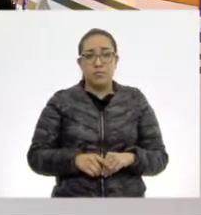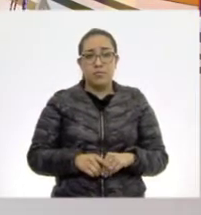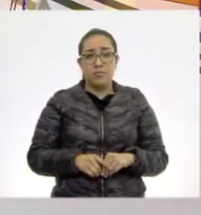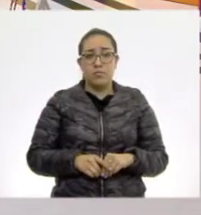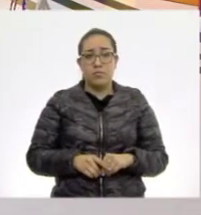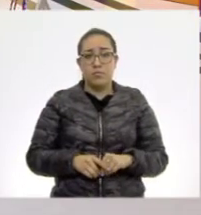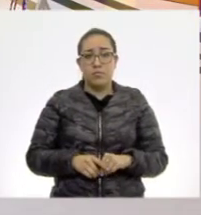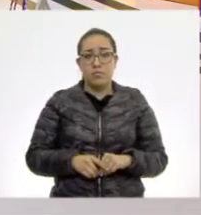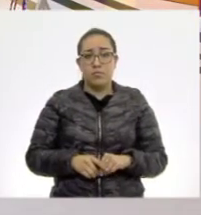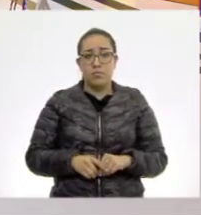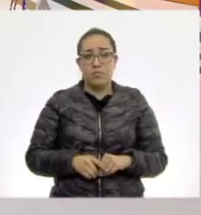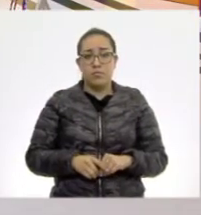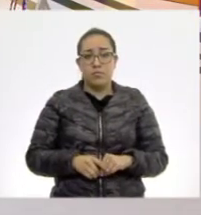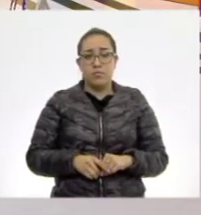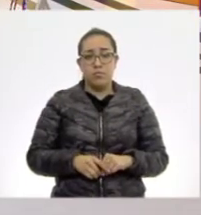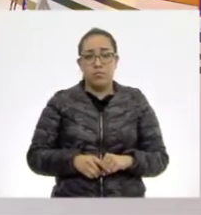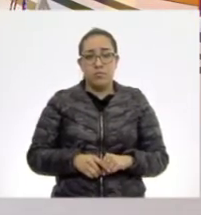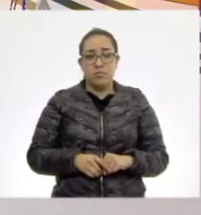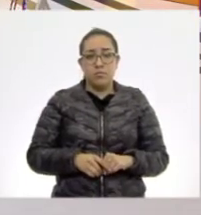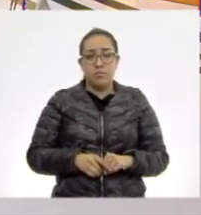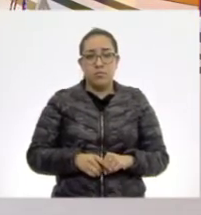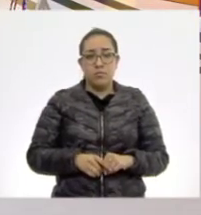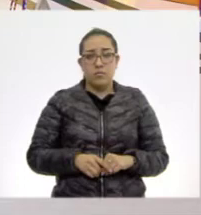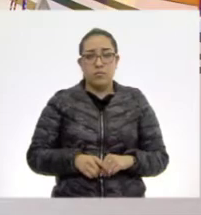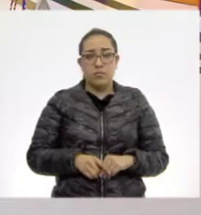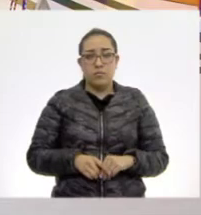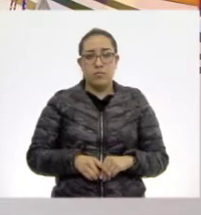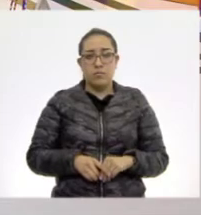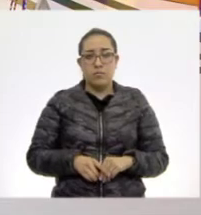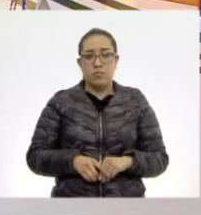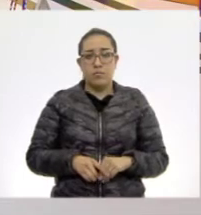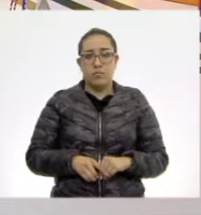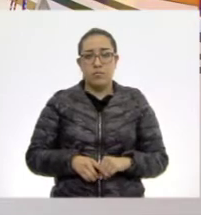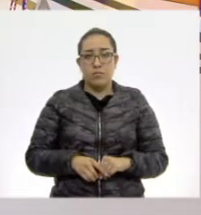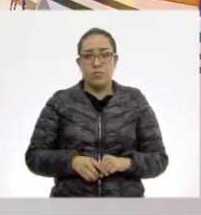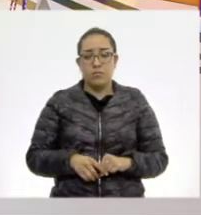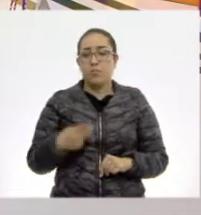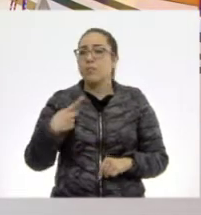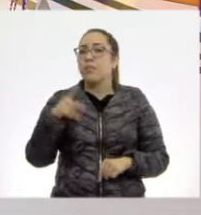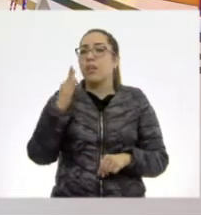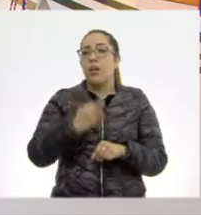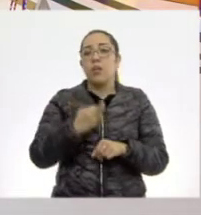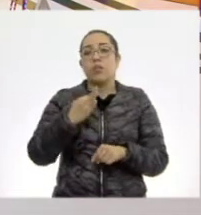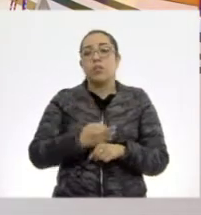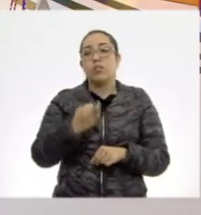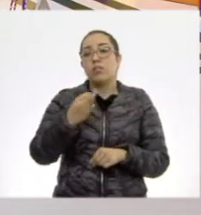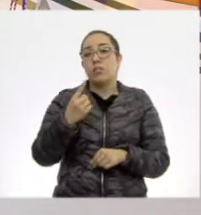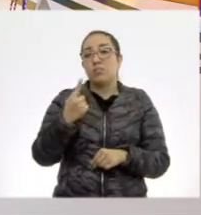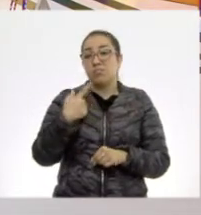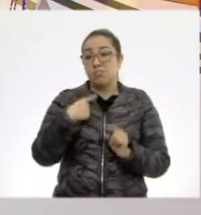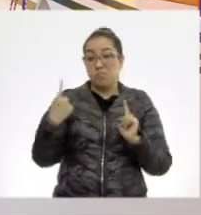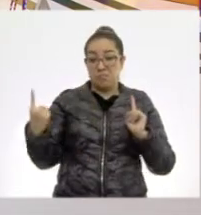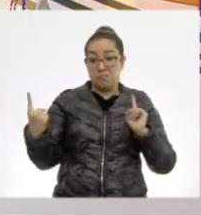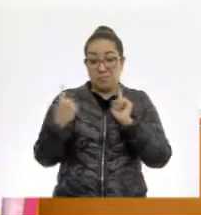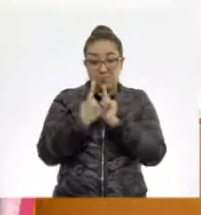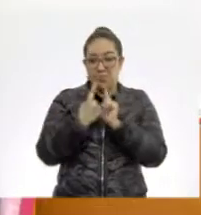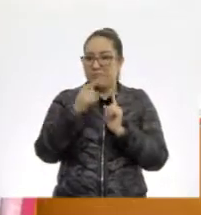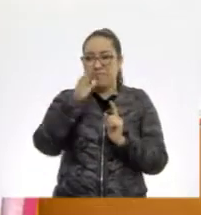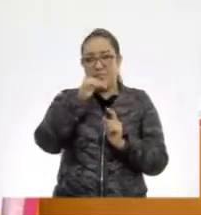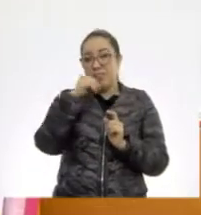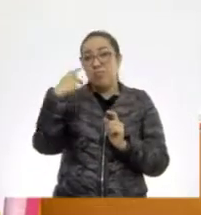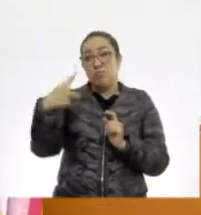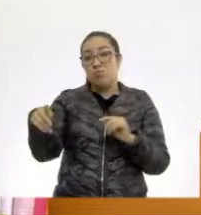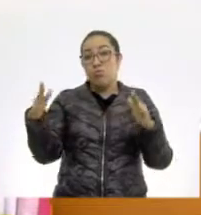ellos. Entonces, y puedo jugar. A ver. Pero ahorita igual solamente los veo a la distancia porque también están en